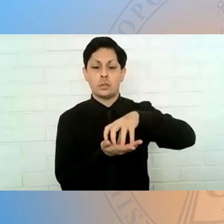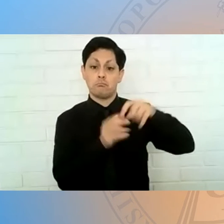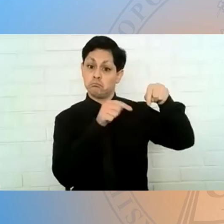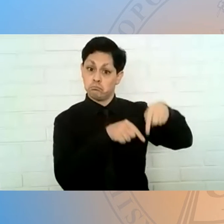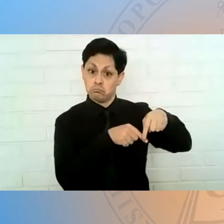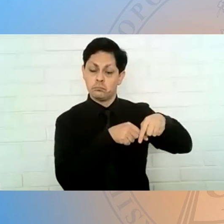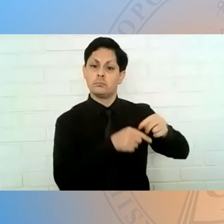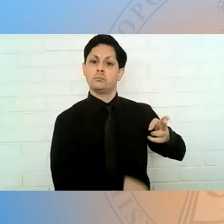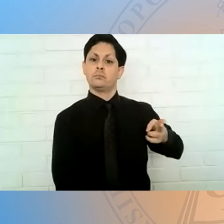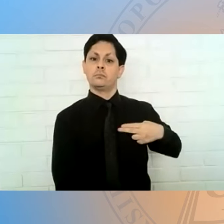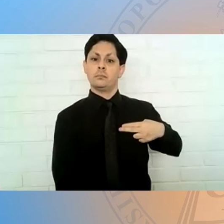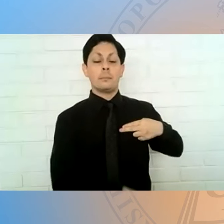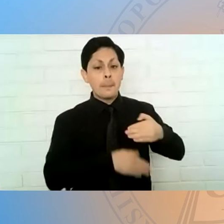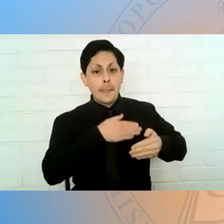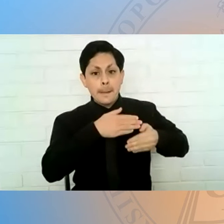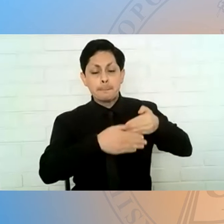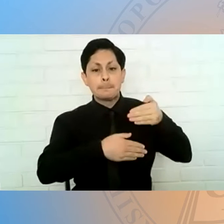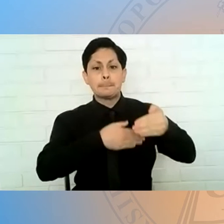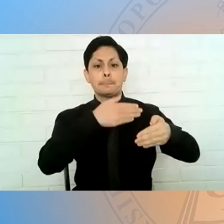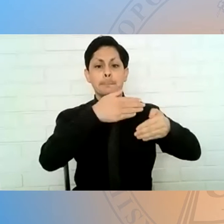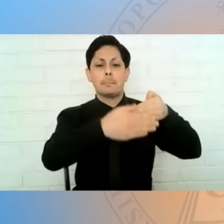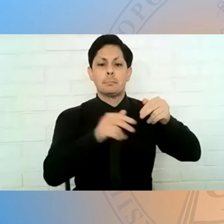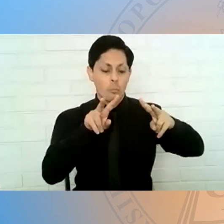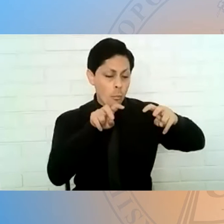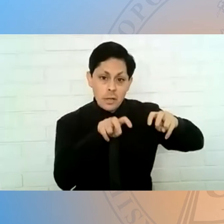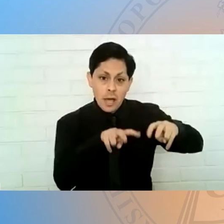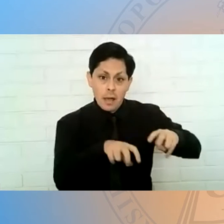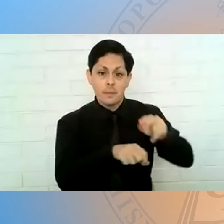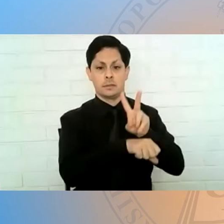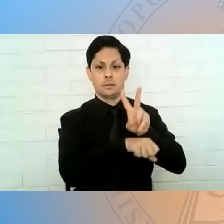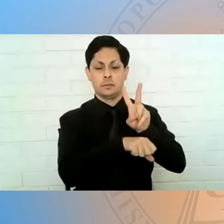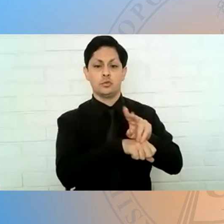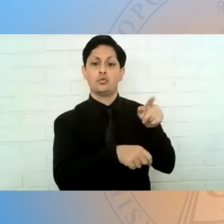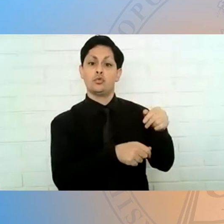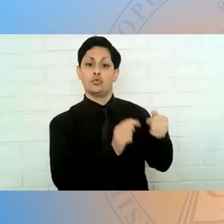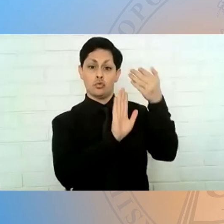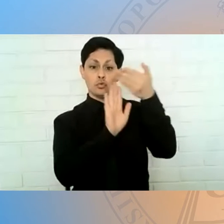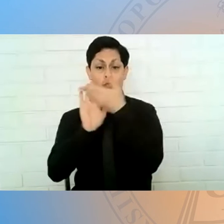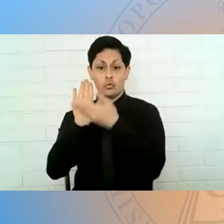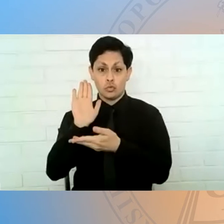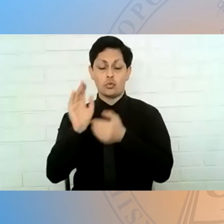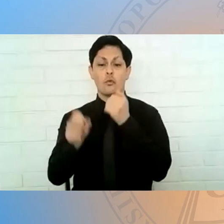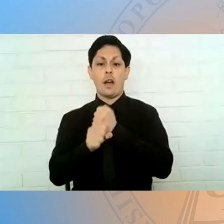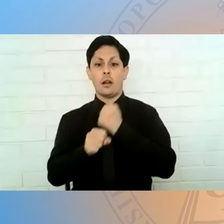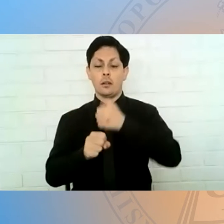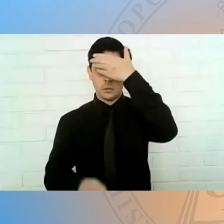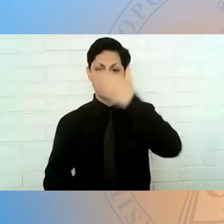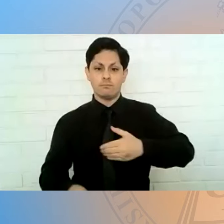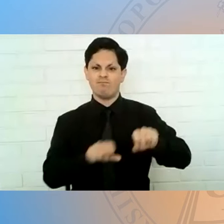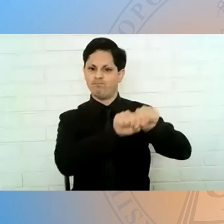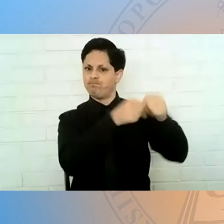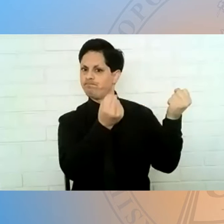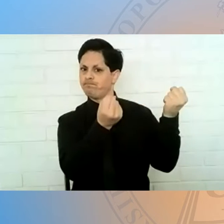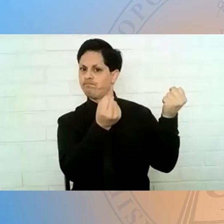destacada trayectoria como docente e investigadora. Su trabajo ha sido destacado por su carácter rupturista del